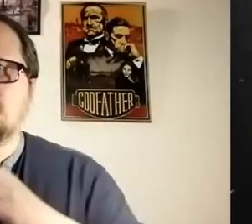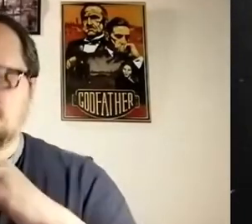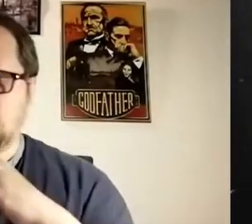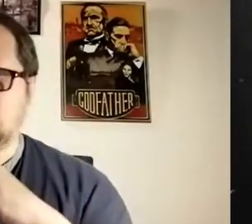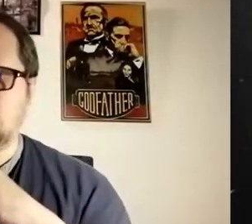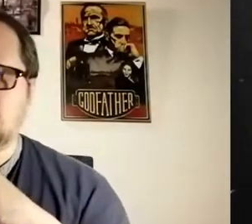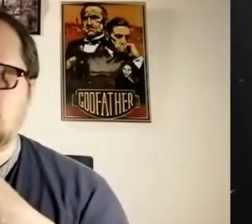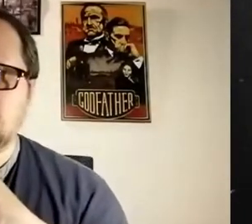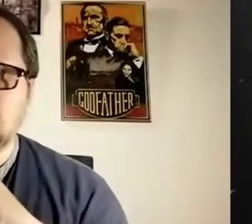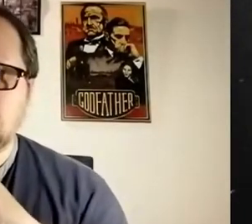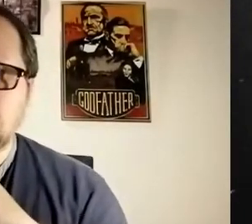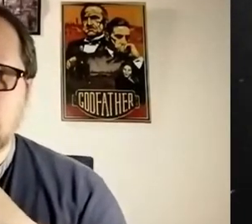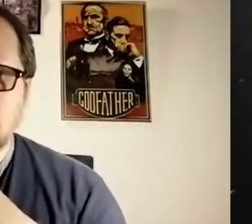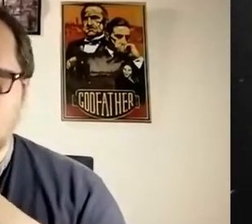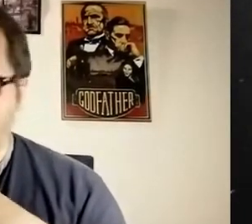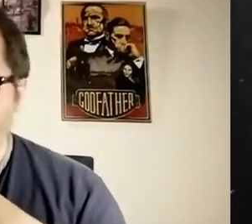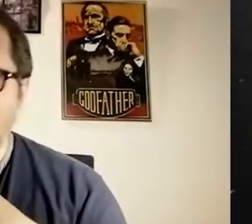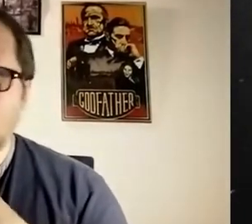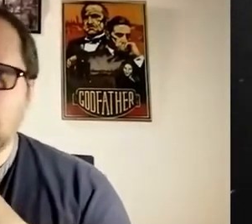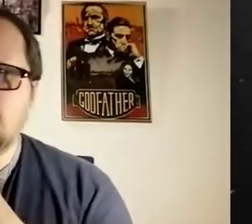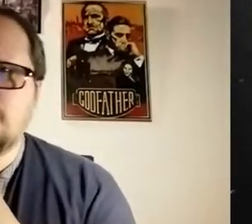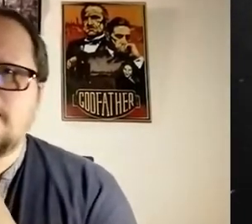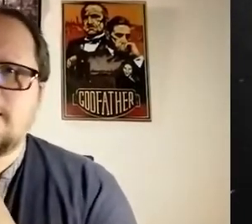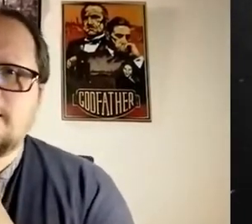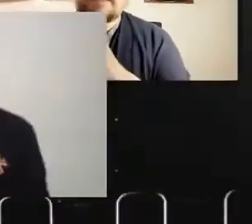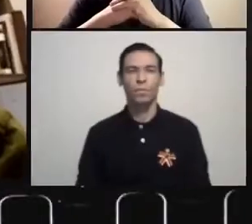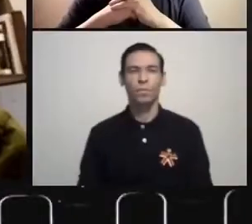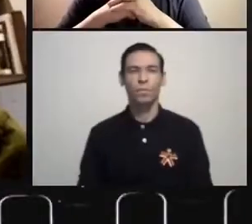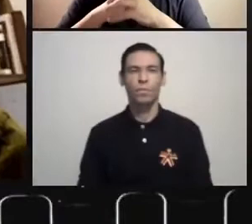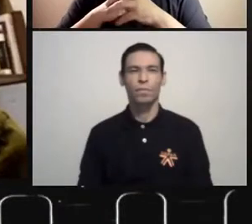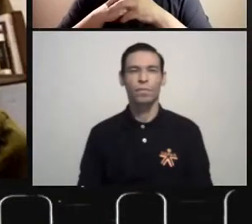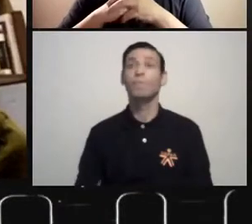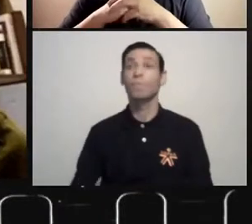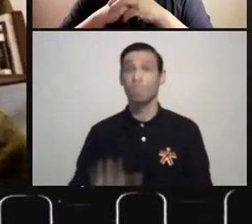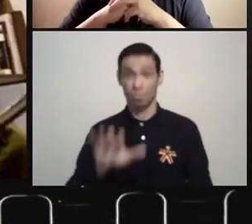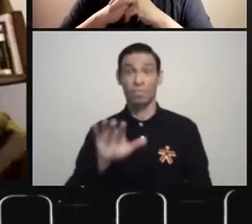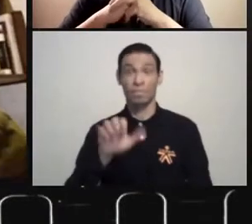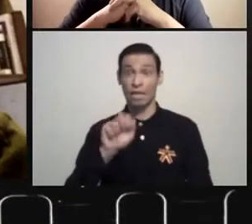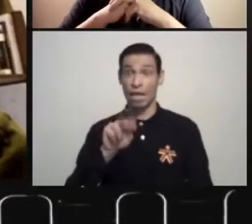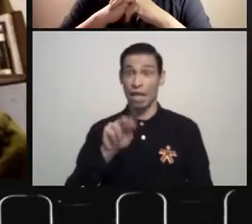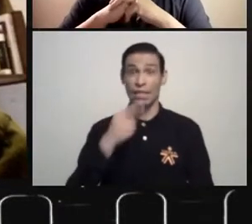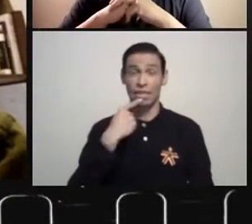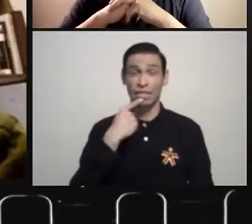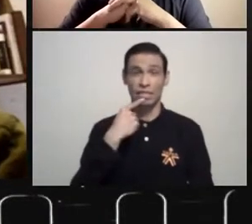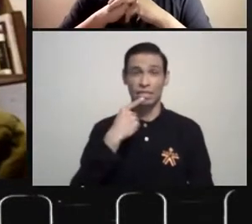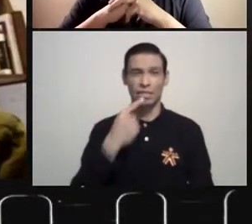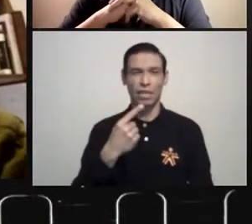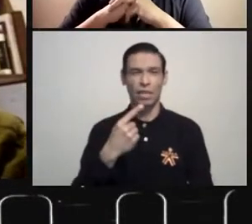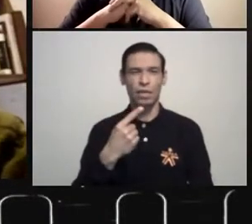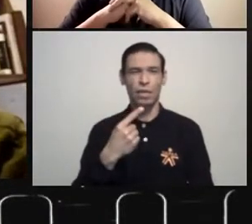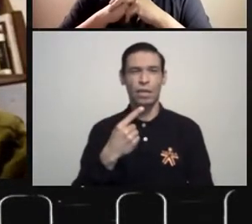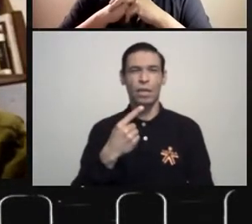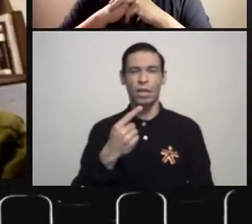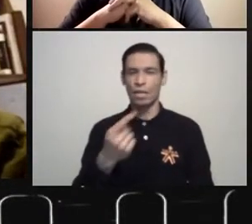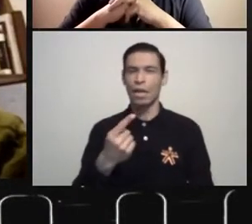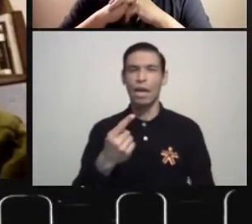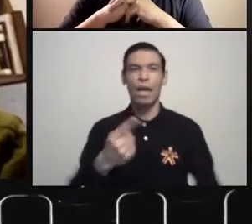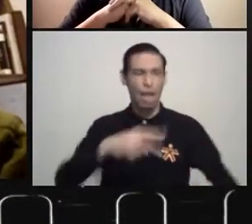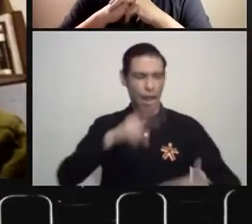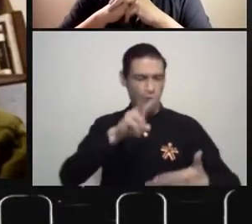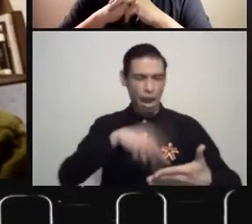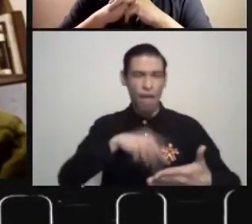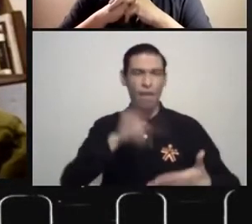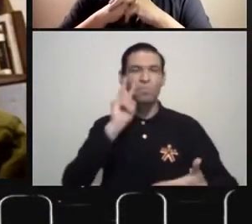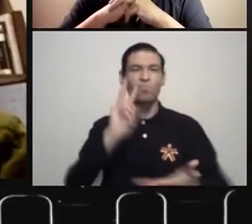dijo Sí. Andrés, perdón, rápido. Es que Andrés dijo una cosa muy, muy chévere, y es que él dijo: lean, vean arte,